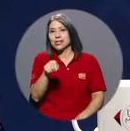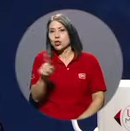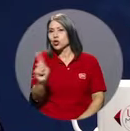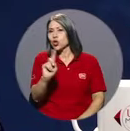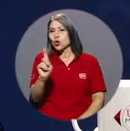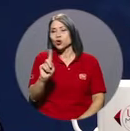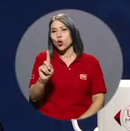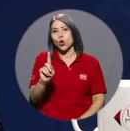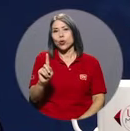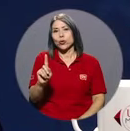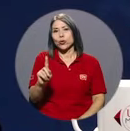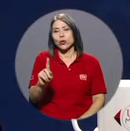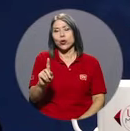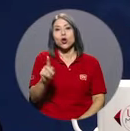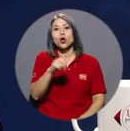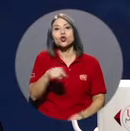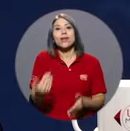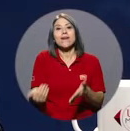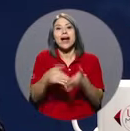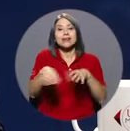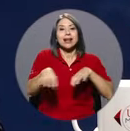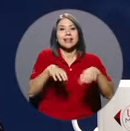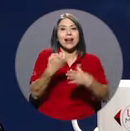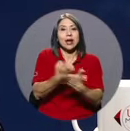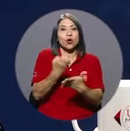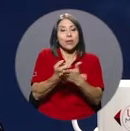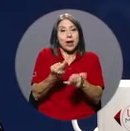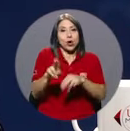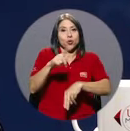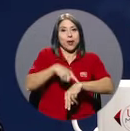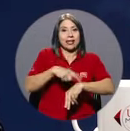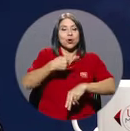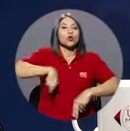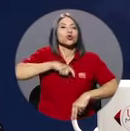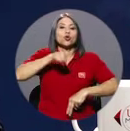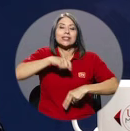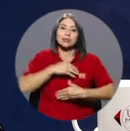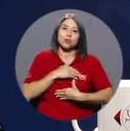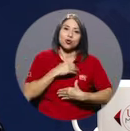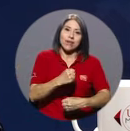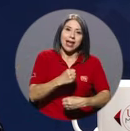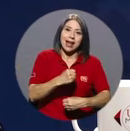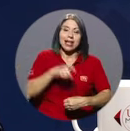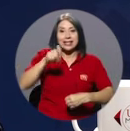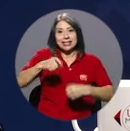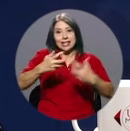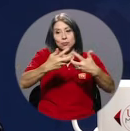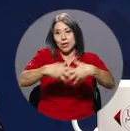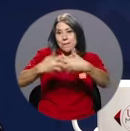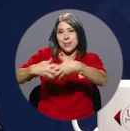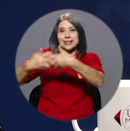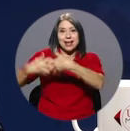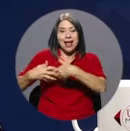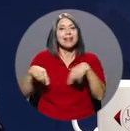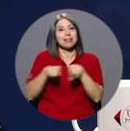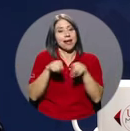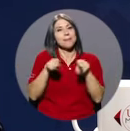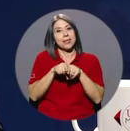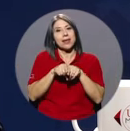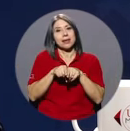son necesariamente los que van a reactivar la economía en el corto plazo, porque requerimos de confianza y requerimos de que la parte